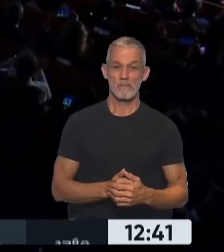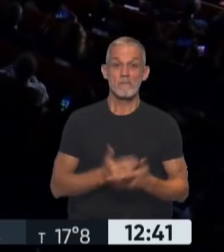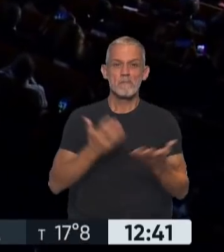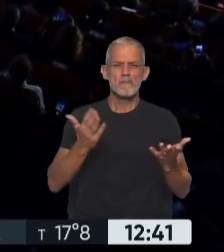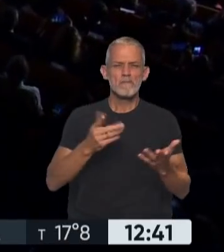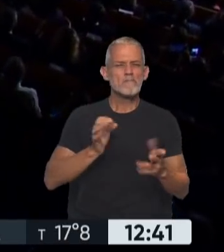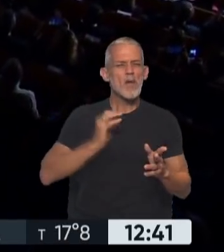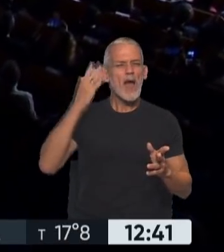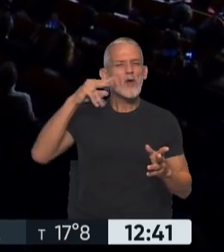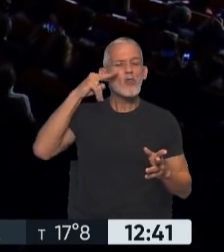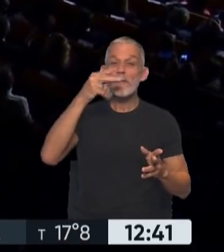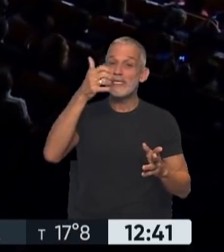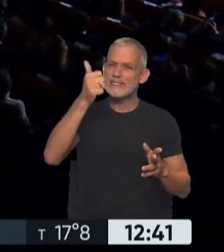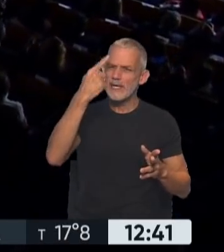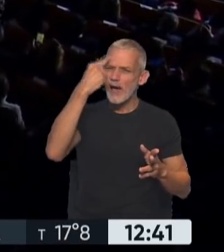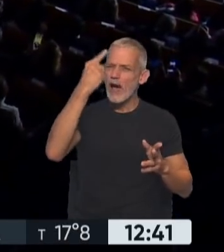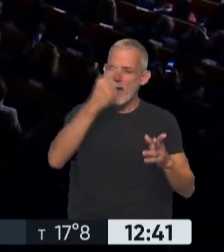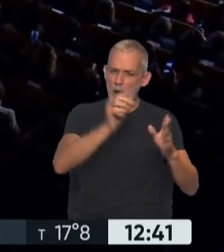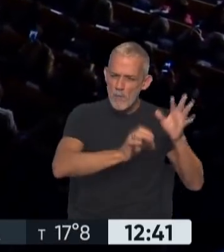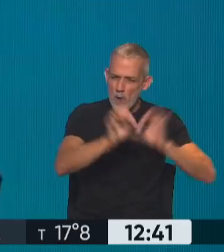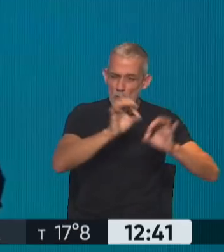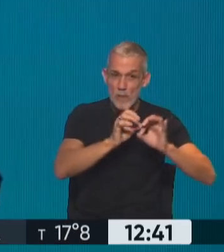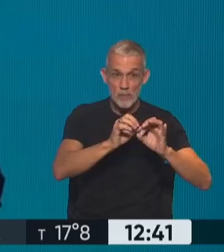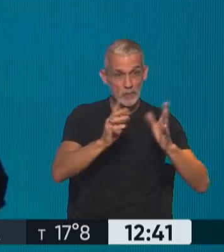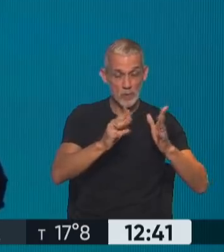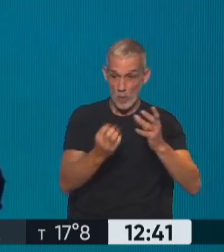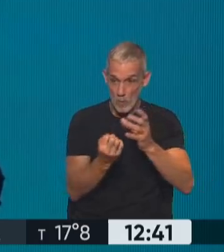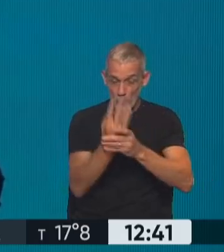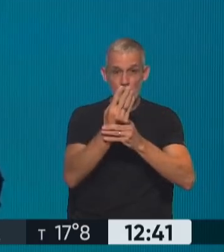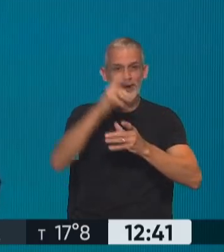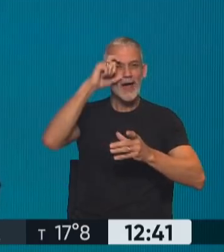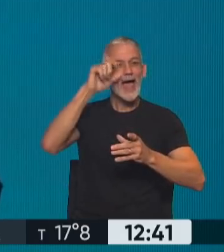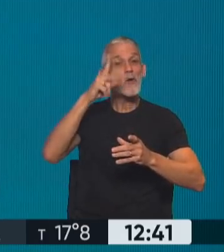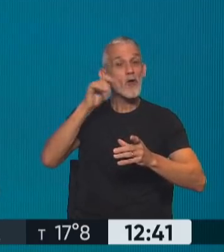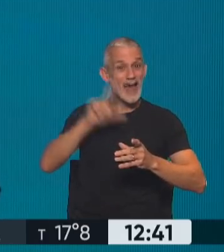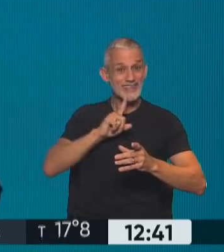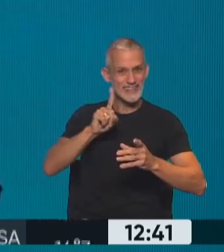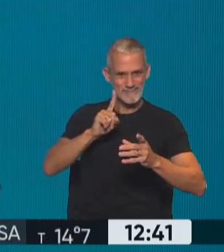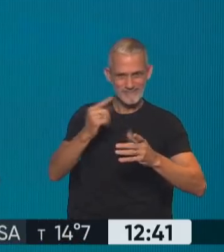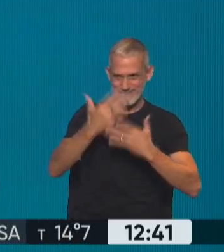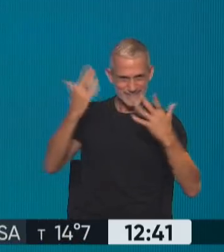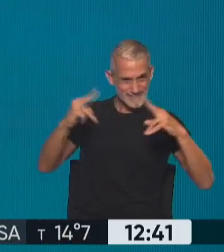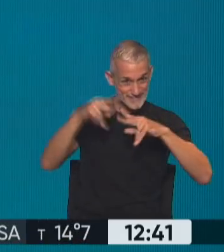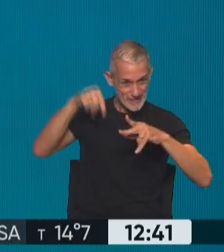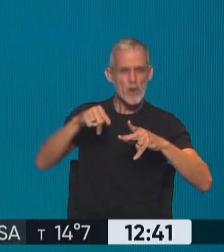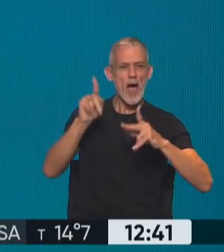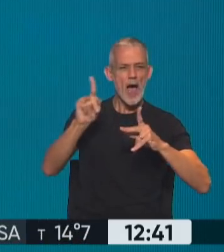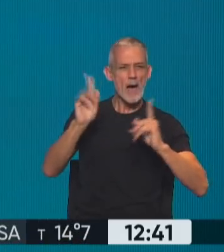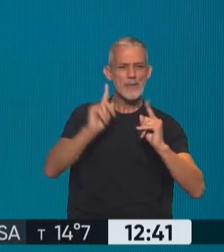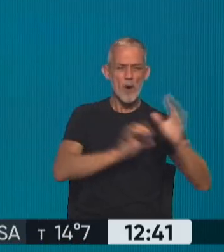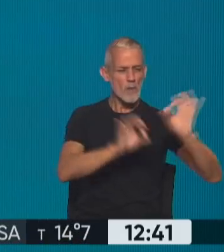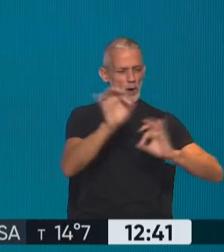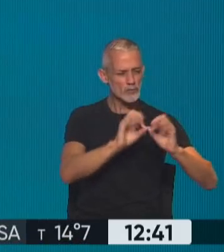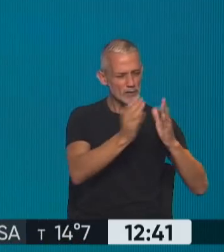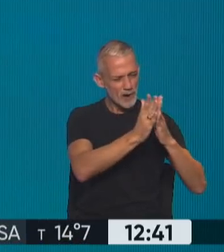Allá por el 2006, justamente cuando nacía el Eurolat, también comenzaba a dispararse el